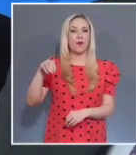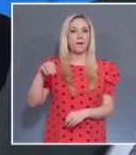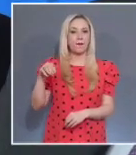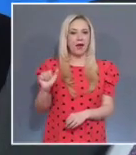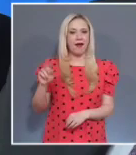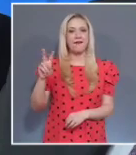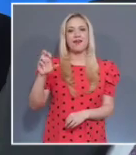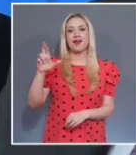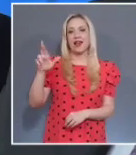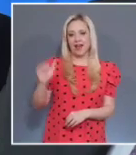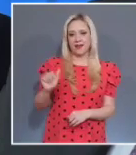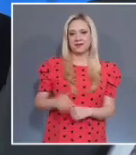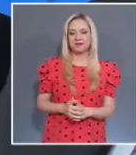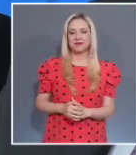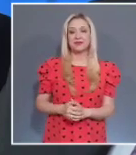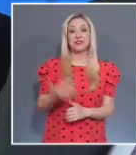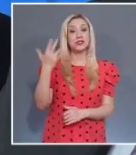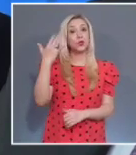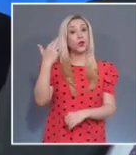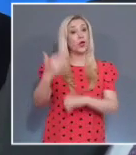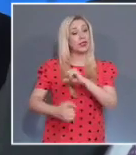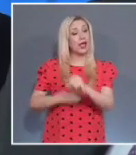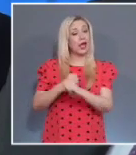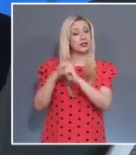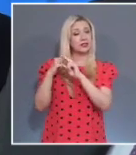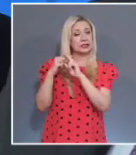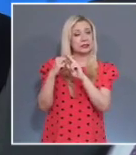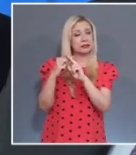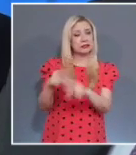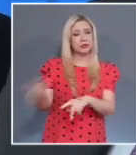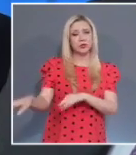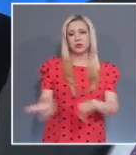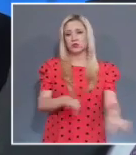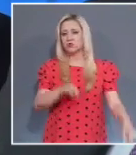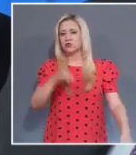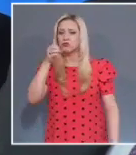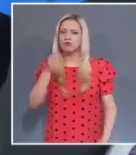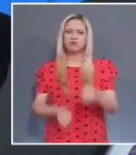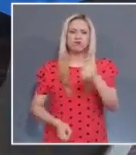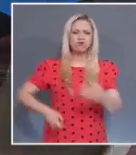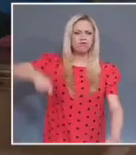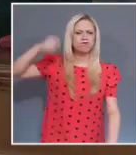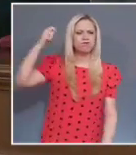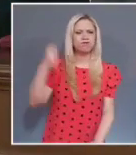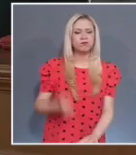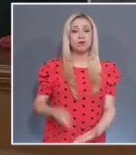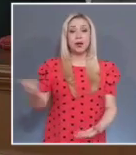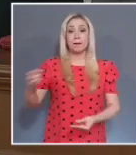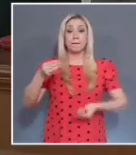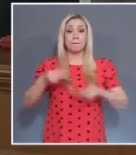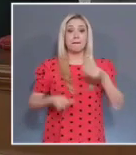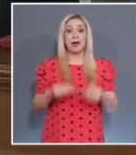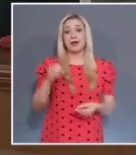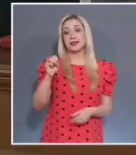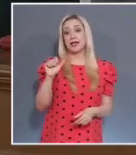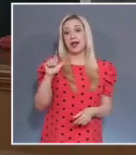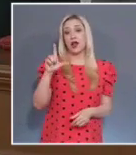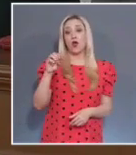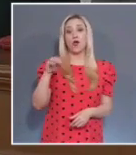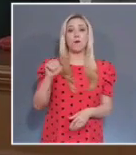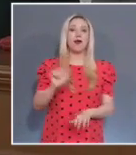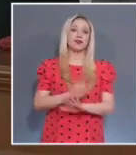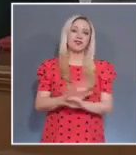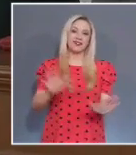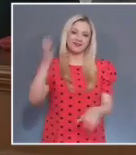Después de 50 años de servicio en la impartición de justicia, el magistrado Manuel Ernesto Saloma Vera pasó al retiro. La familia